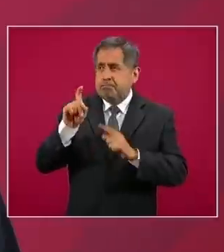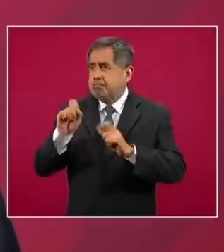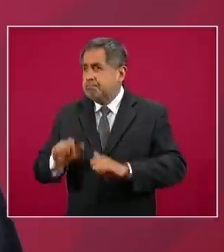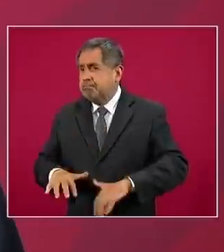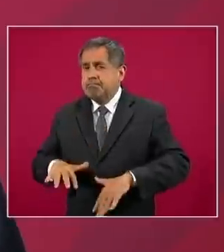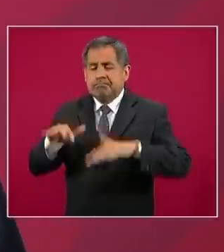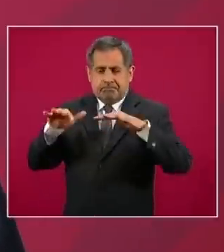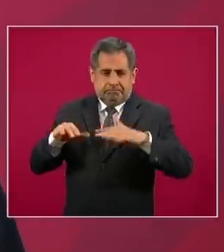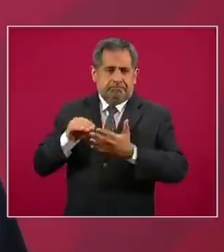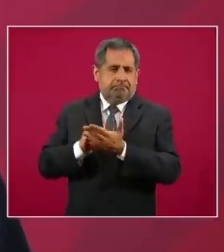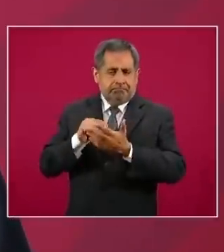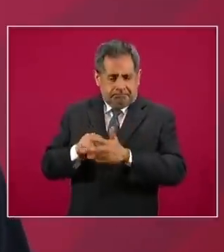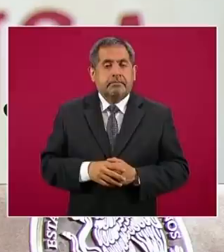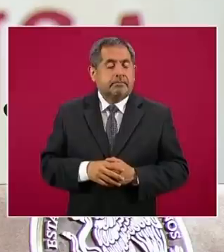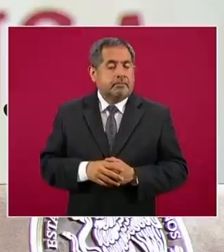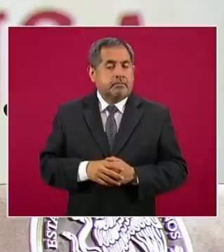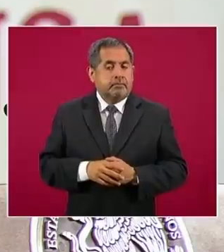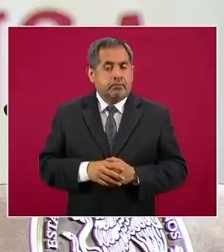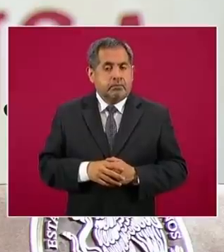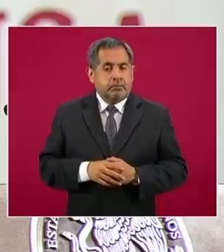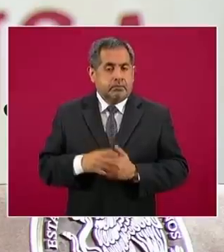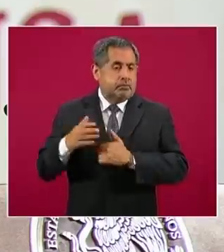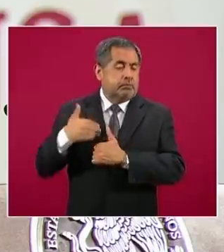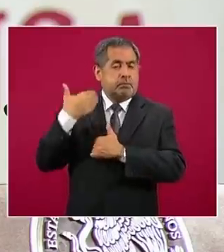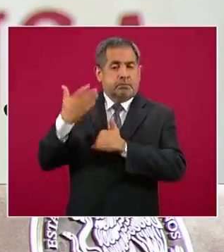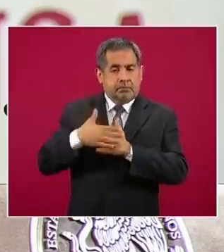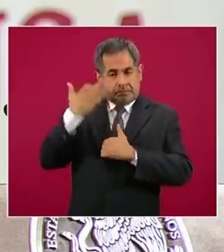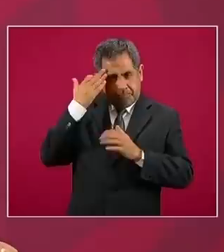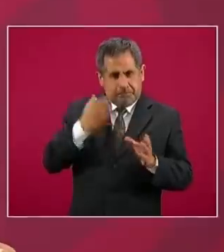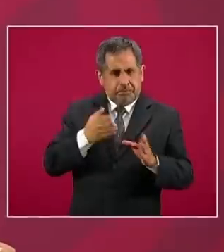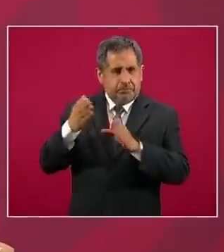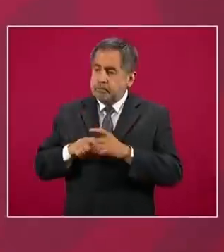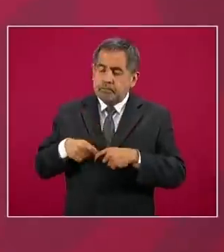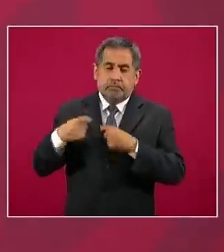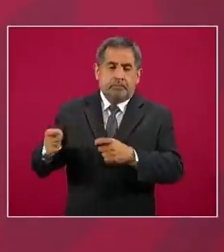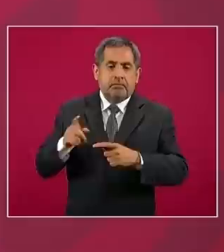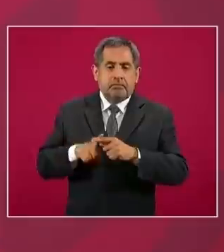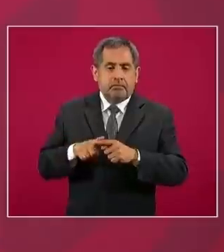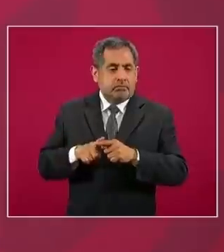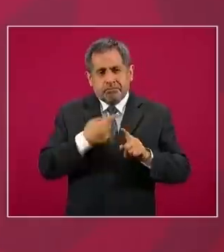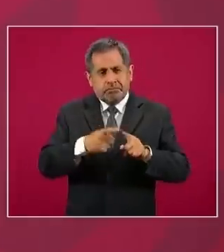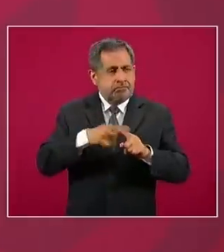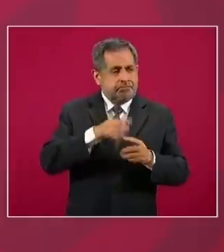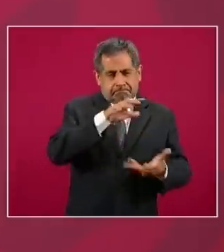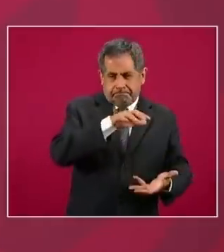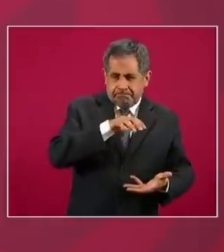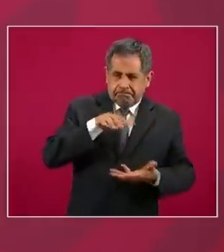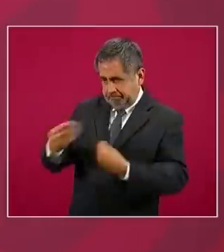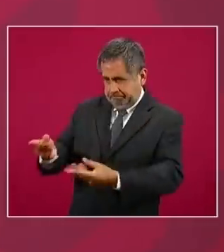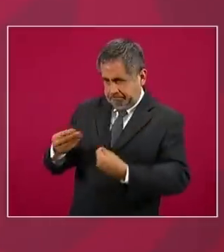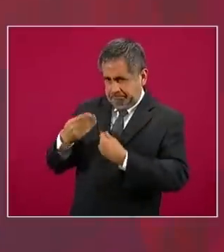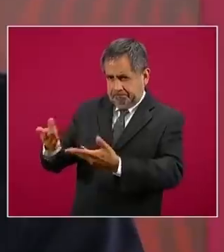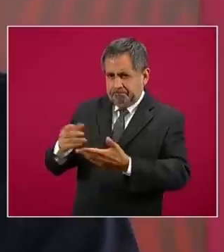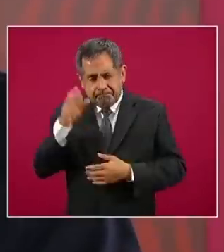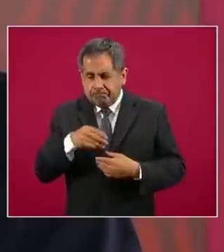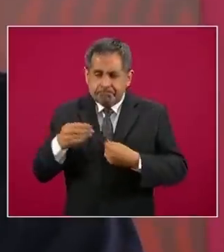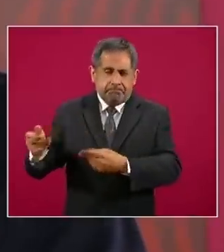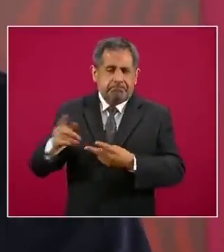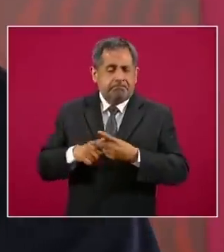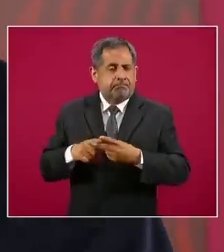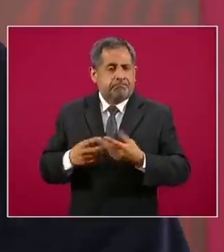inundación. Y luego viene una tercera etapa, que es la entrega de enseres domésticos,